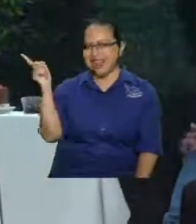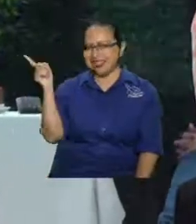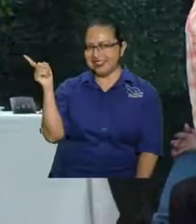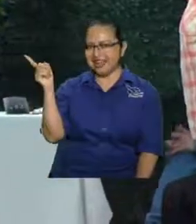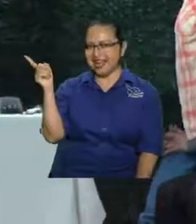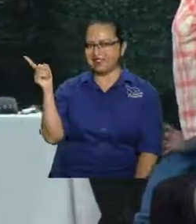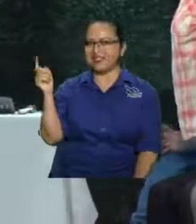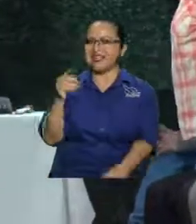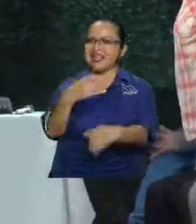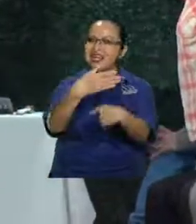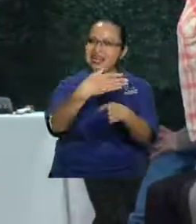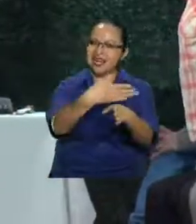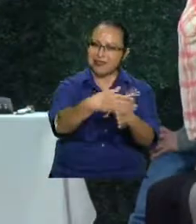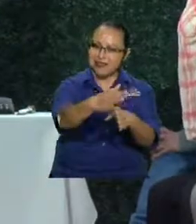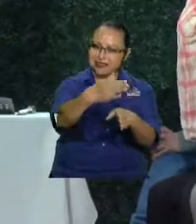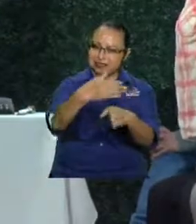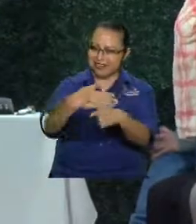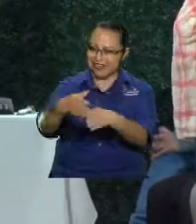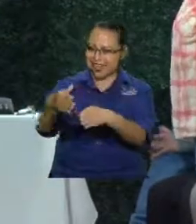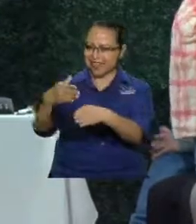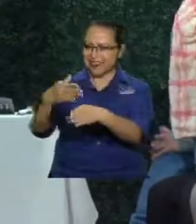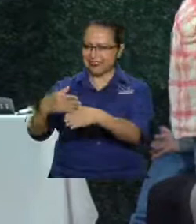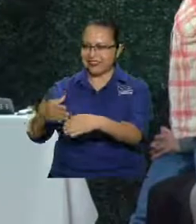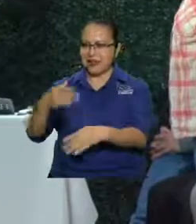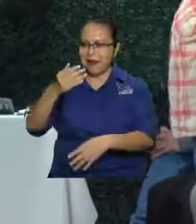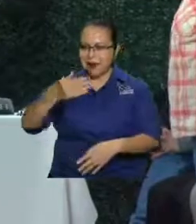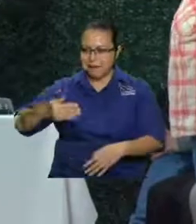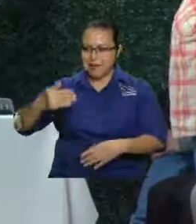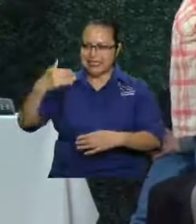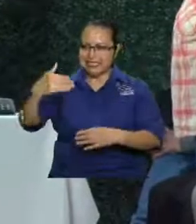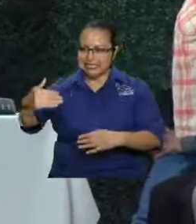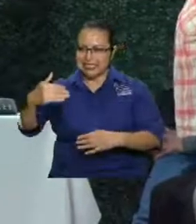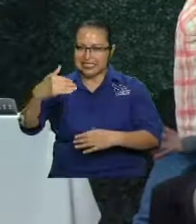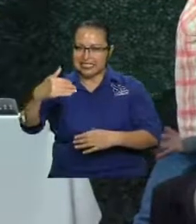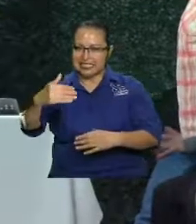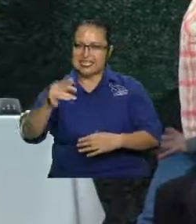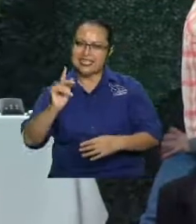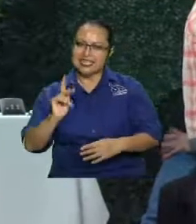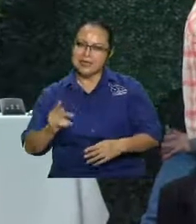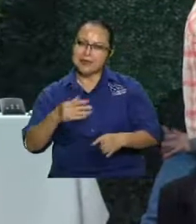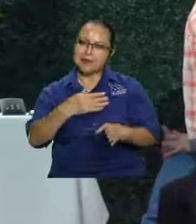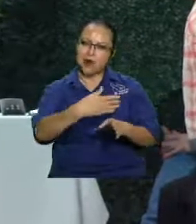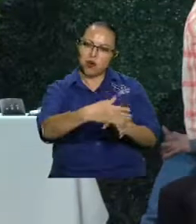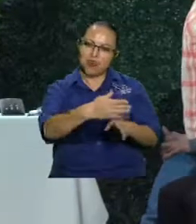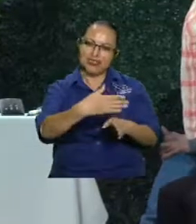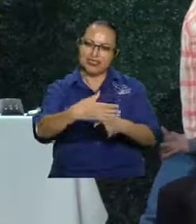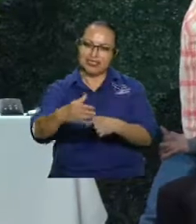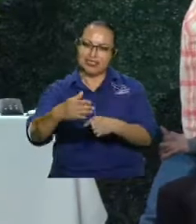Ella va a repartir. Va a partir y va a repartir.